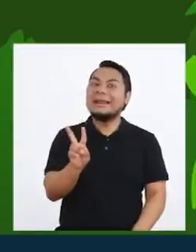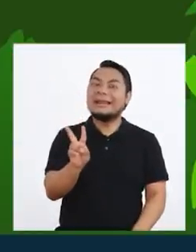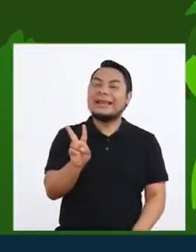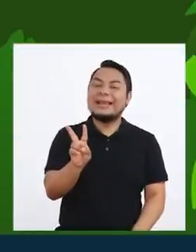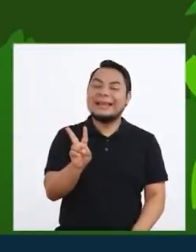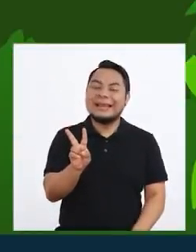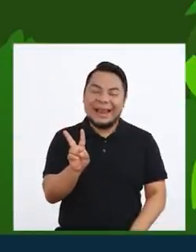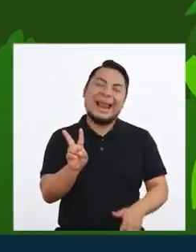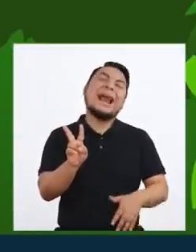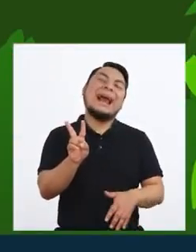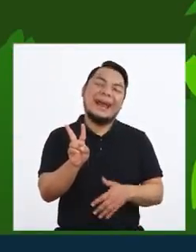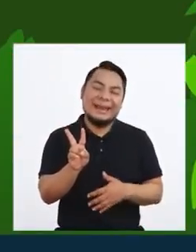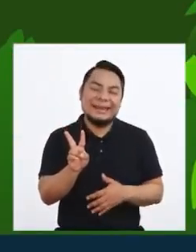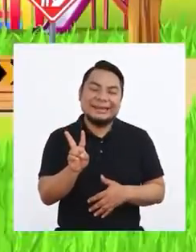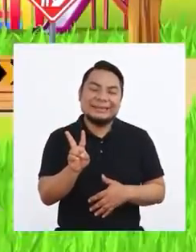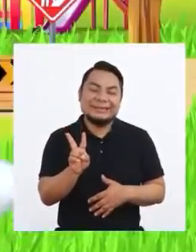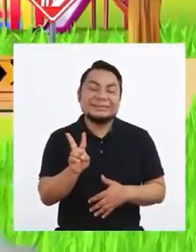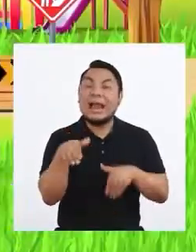¿Verde?